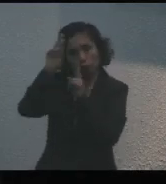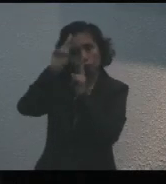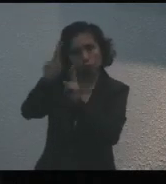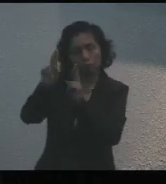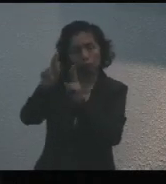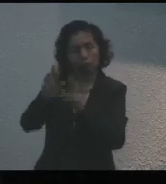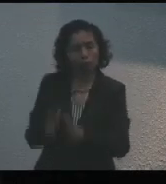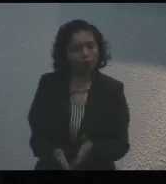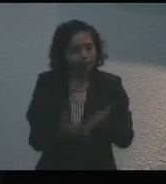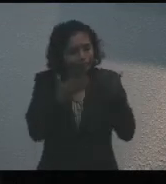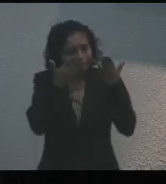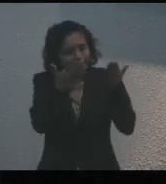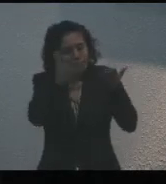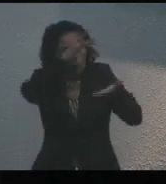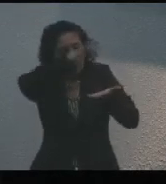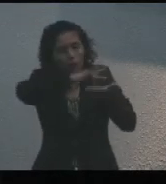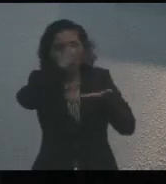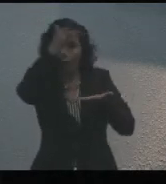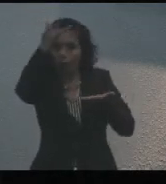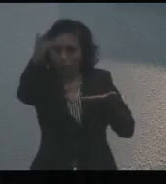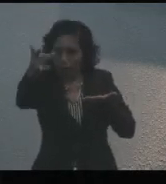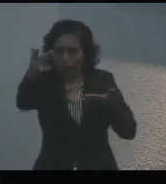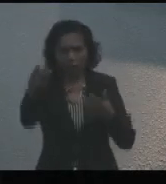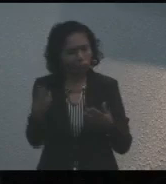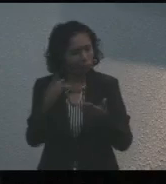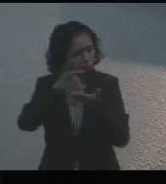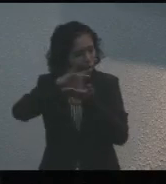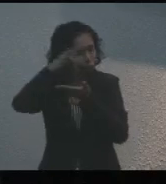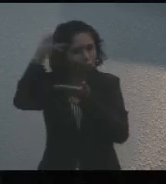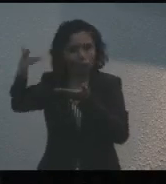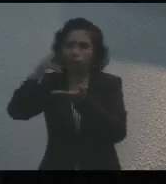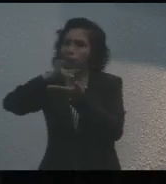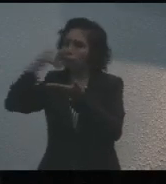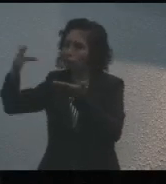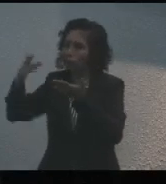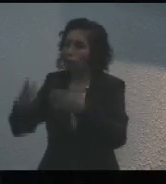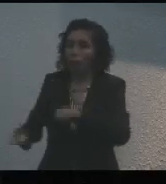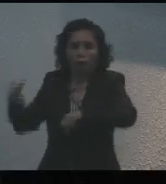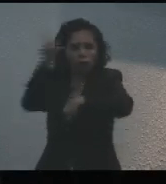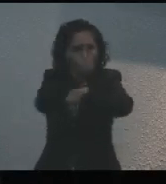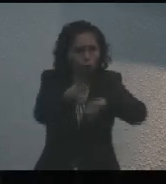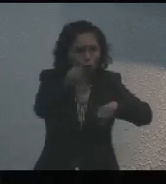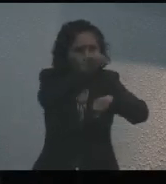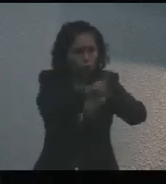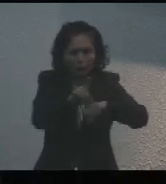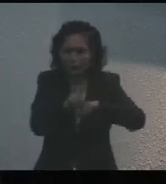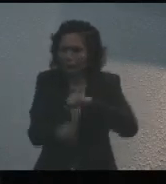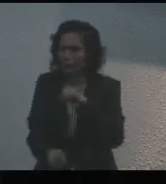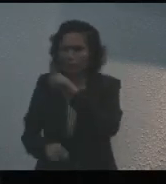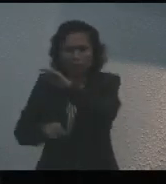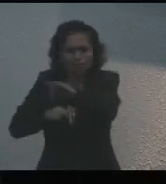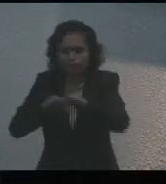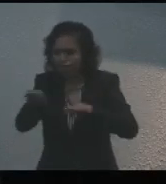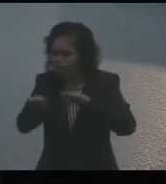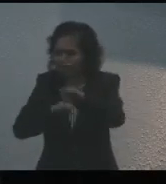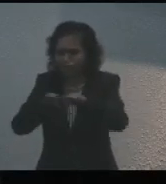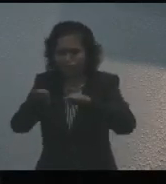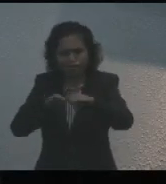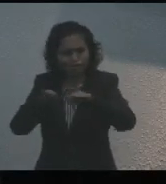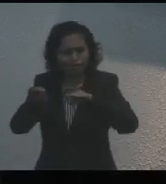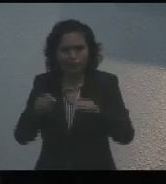damos profundamente las gracias. Muchas gracias también a quienes día a día, sin descanso, con